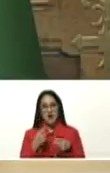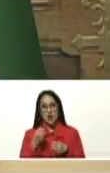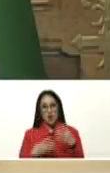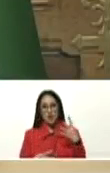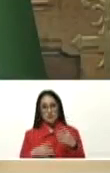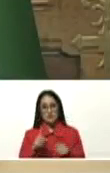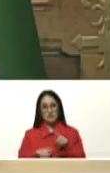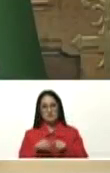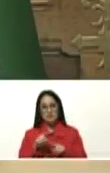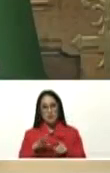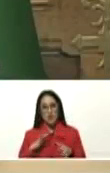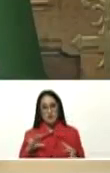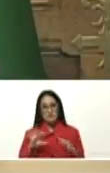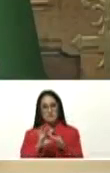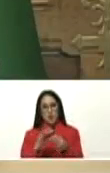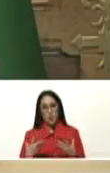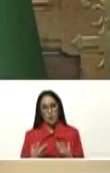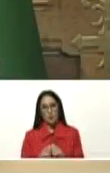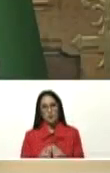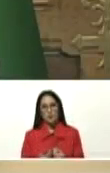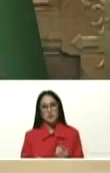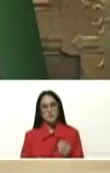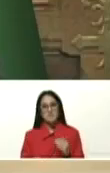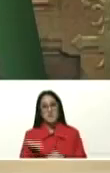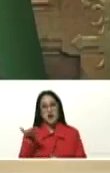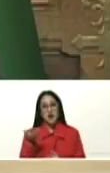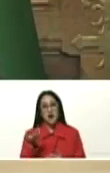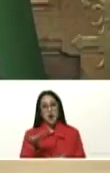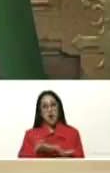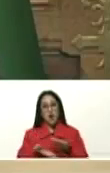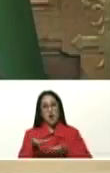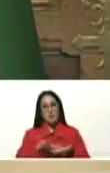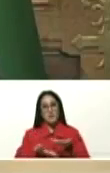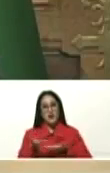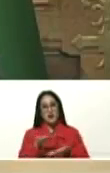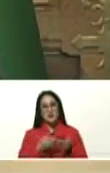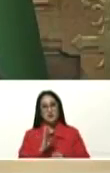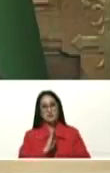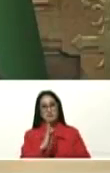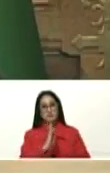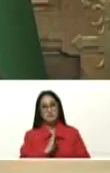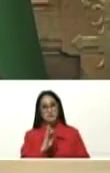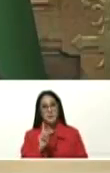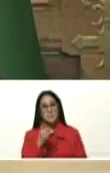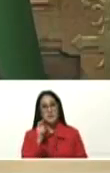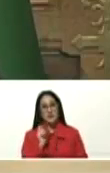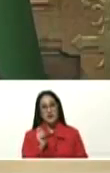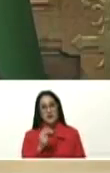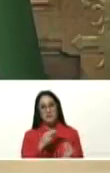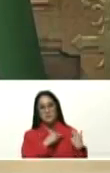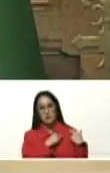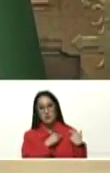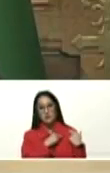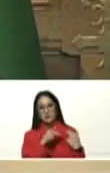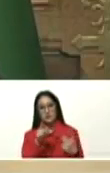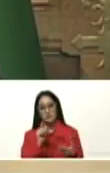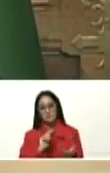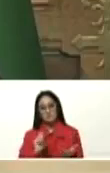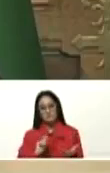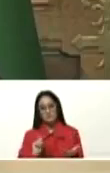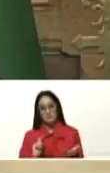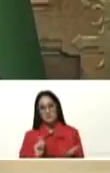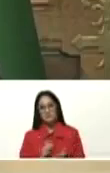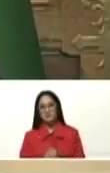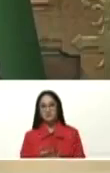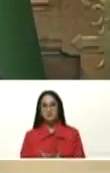juntos. Elevar el comercio bilateral. Primera tarea, tomen nota,